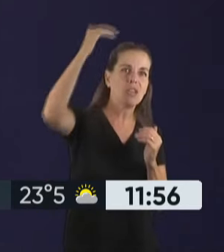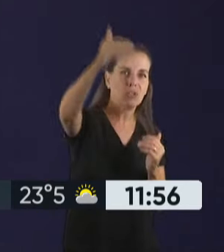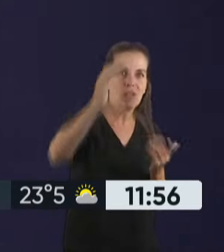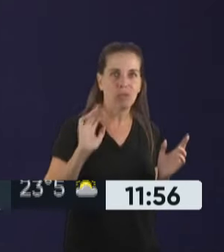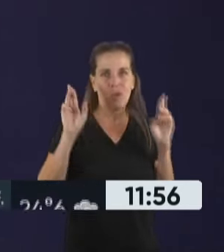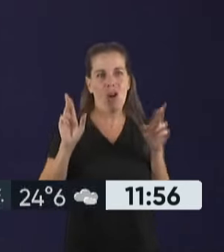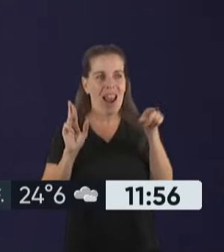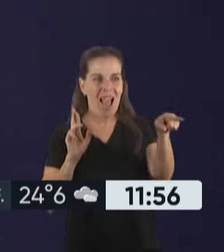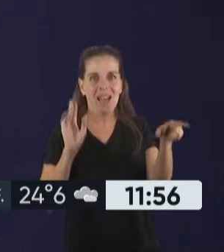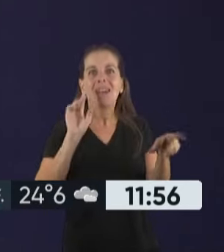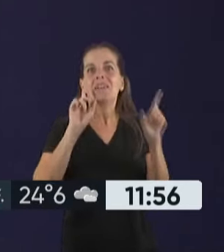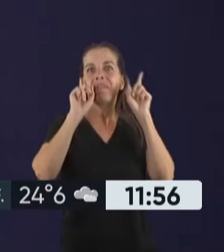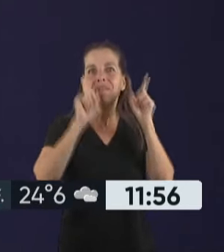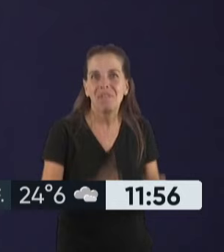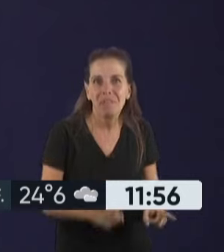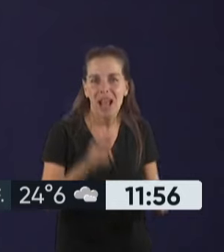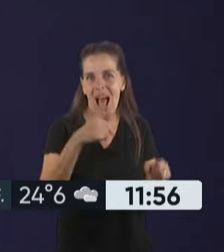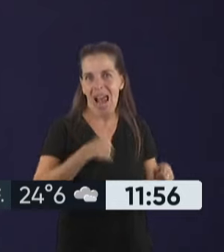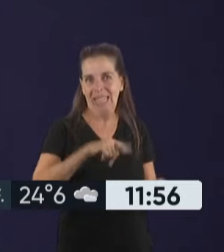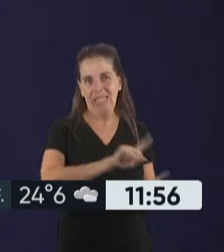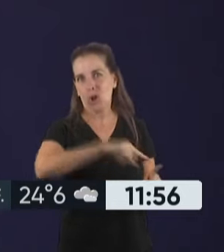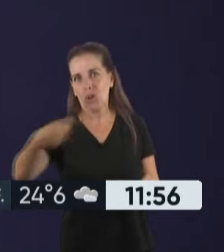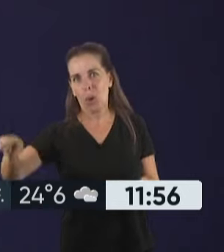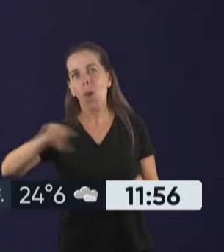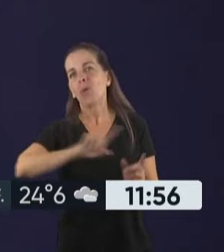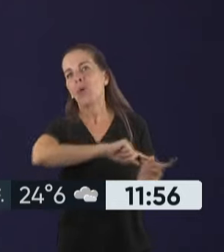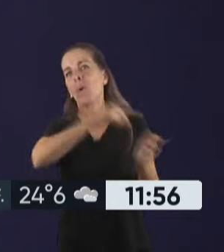estando y no vuelvas para para tu país de